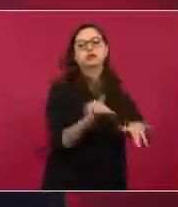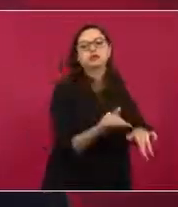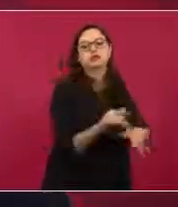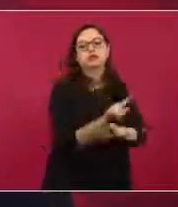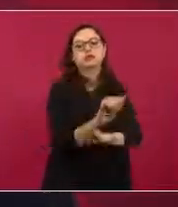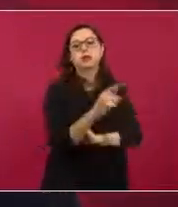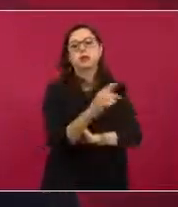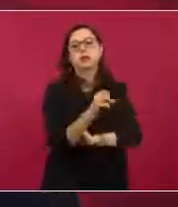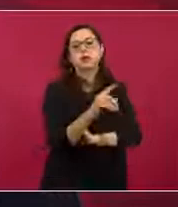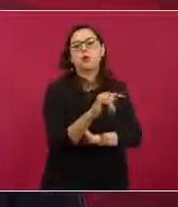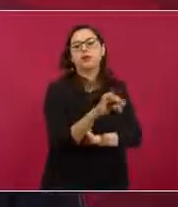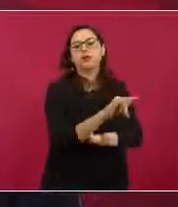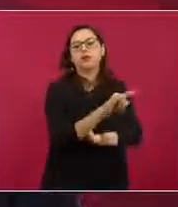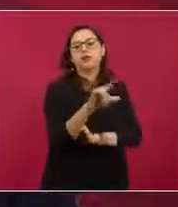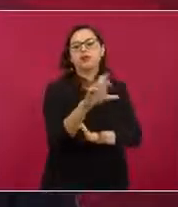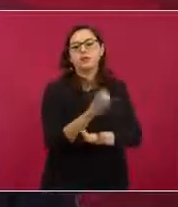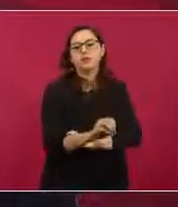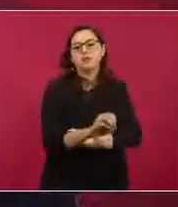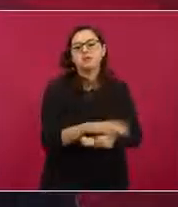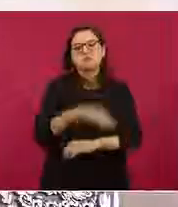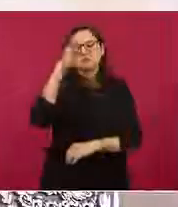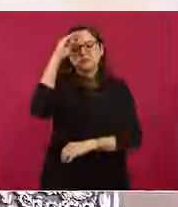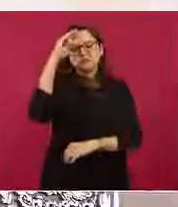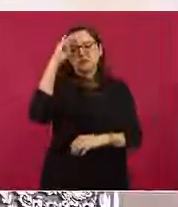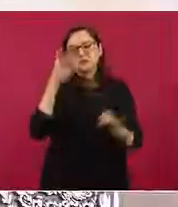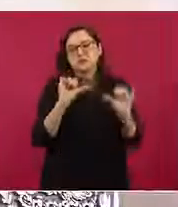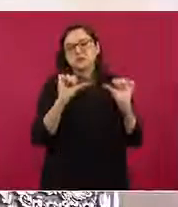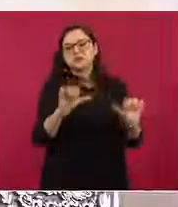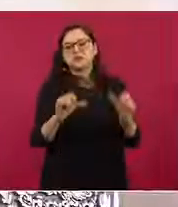Pensando de que no iba a haber problema,